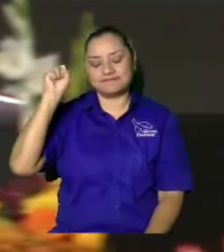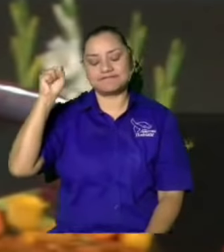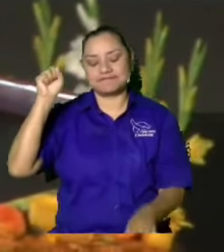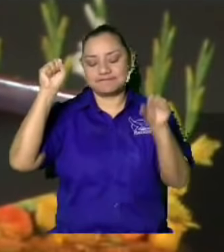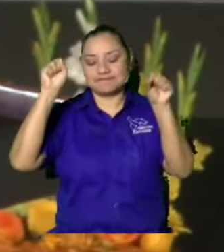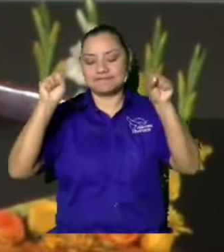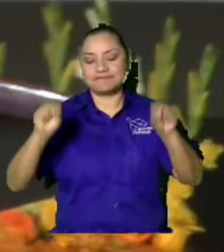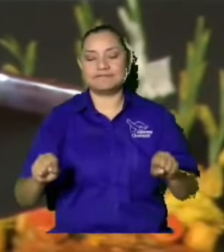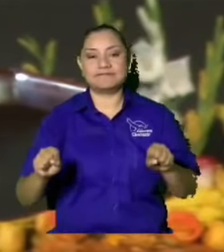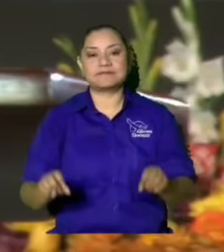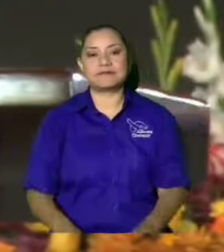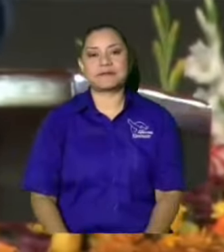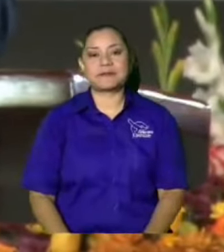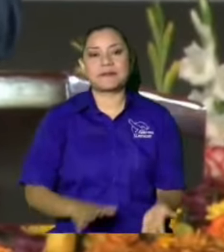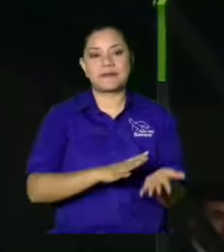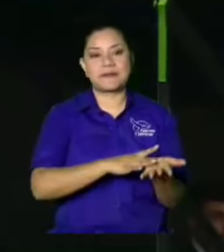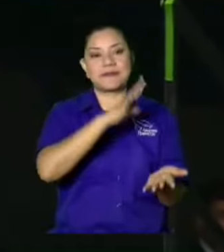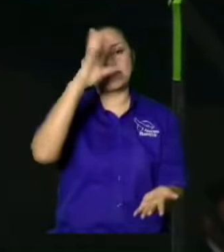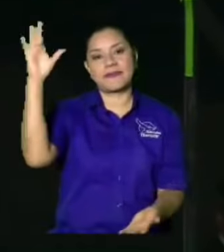gloria a Dios.